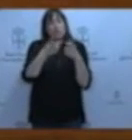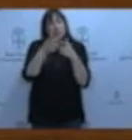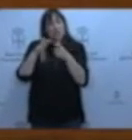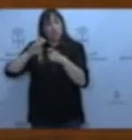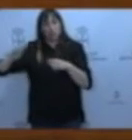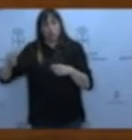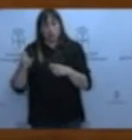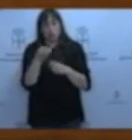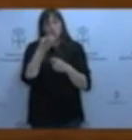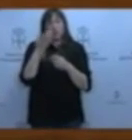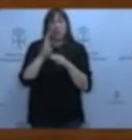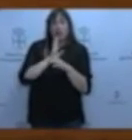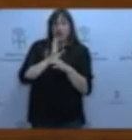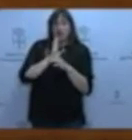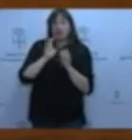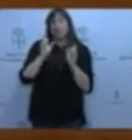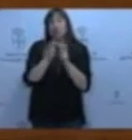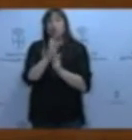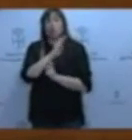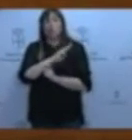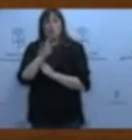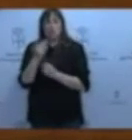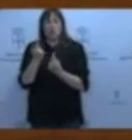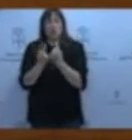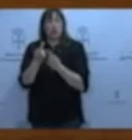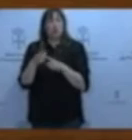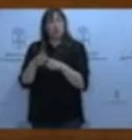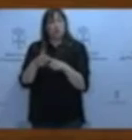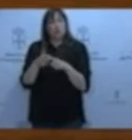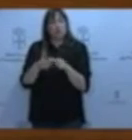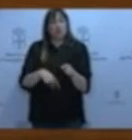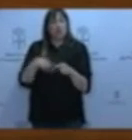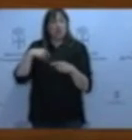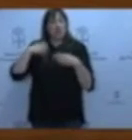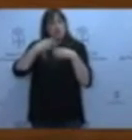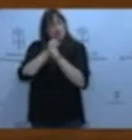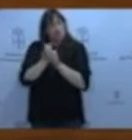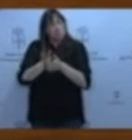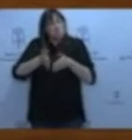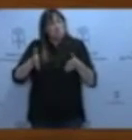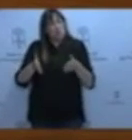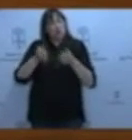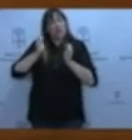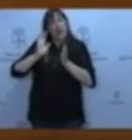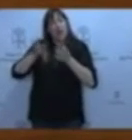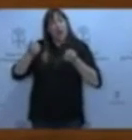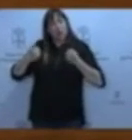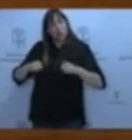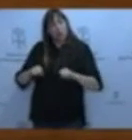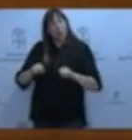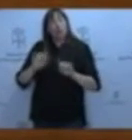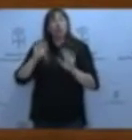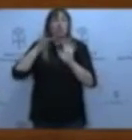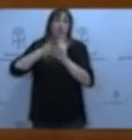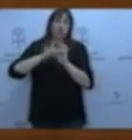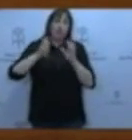este sentido antes, el portavoz del Partido Popular, algunas de ellas las compartimos. En general, se necesitan enfoques más amplios de actuación, no solo el enfoque sanitario, sino el enfoque social.